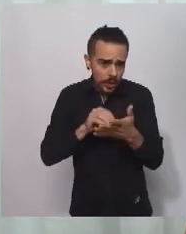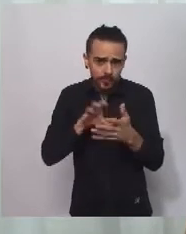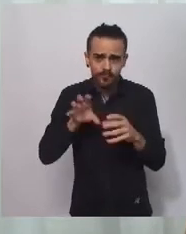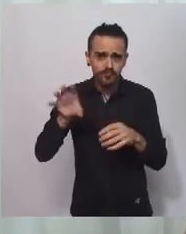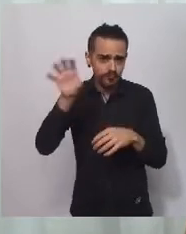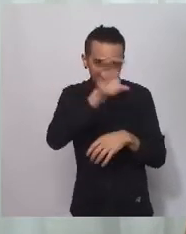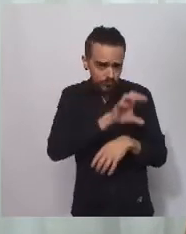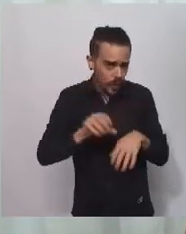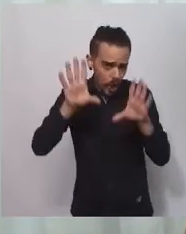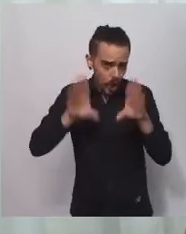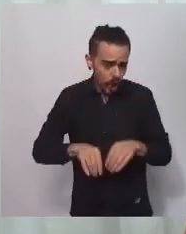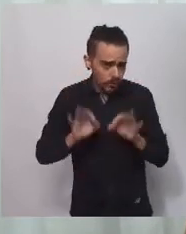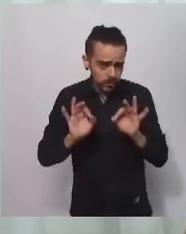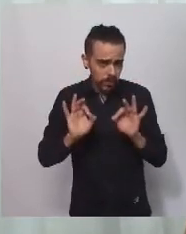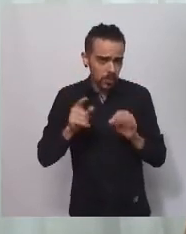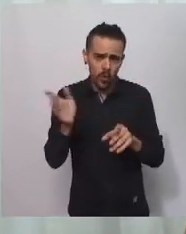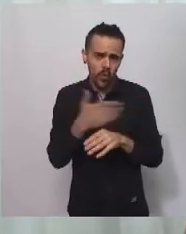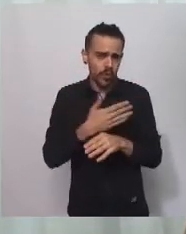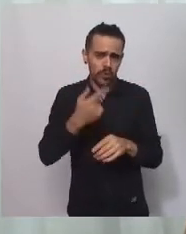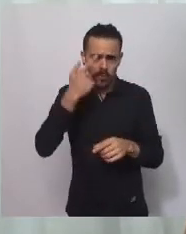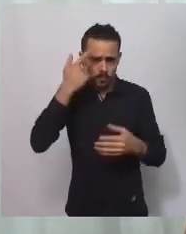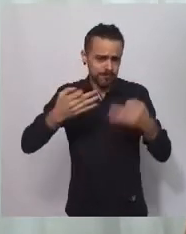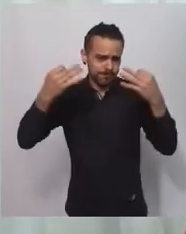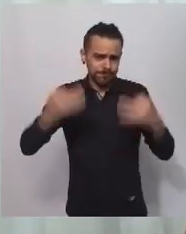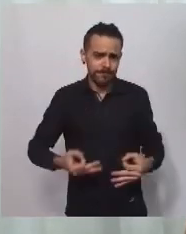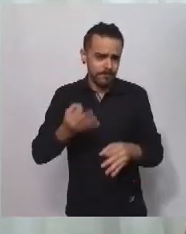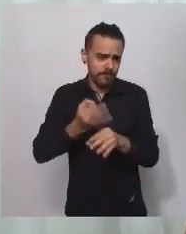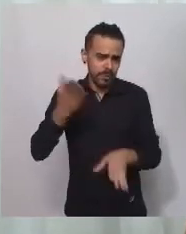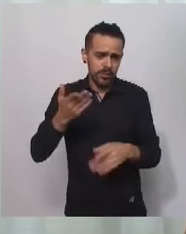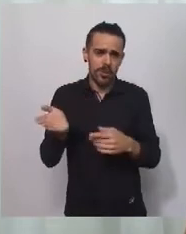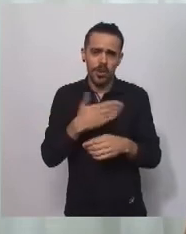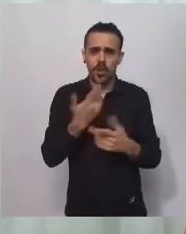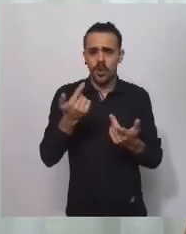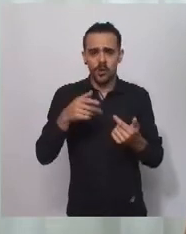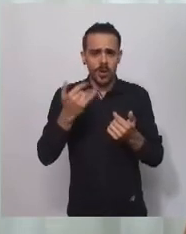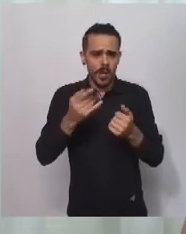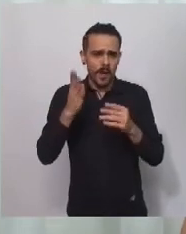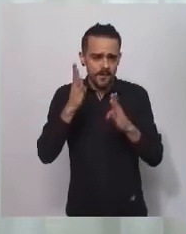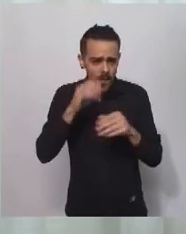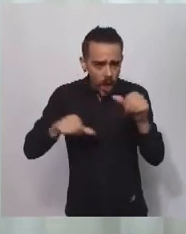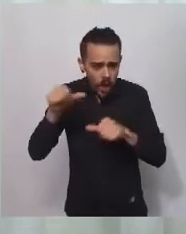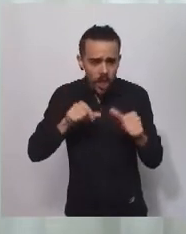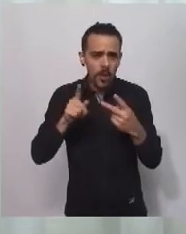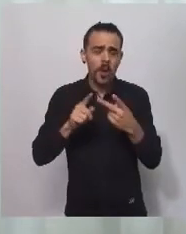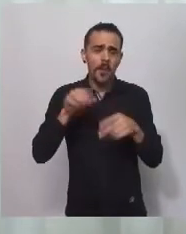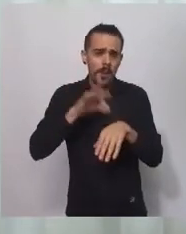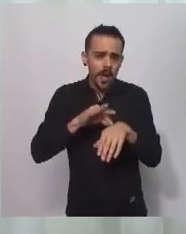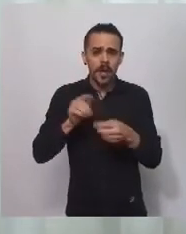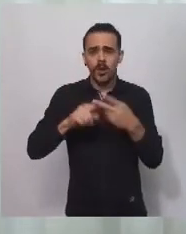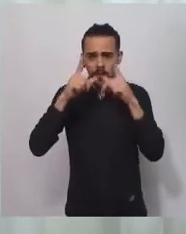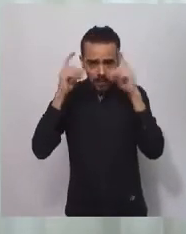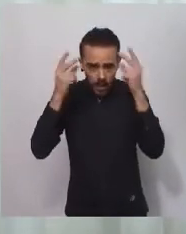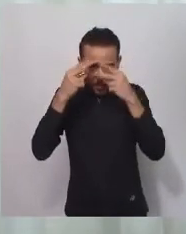tanto médicos como epidemiólogos como enfermeros enfermeras tanto también como agentes sanitarios